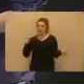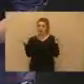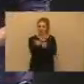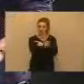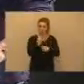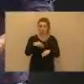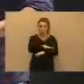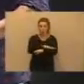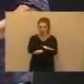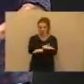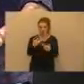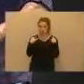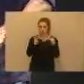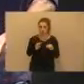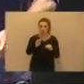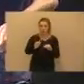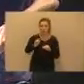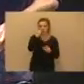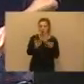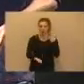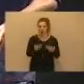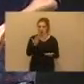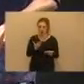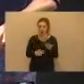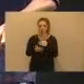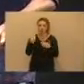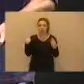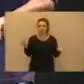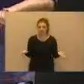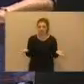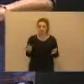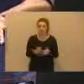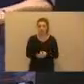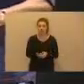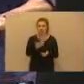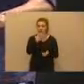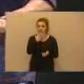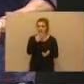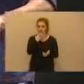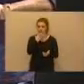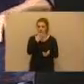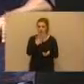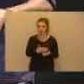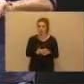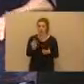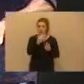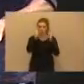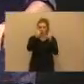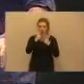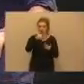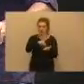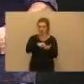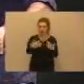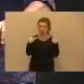parte del Gobierno. Primero, evaluar cuál fue, si hay que ir a la asunción, a intentar exigir